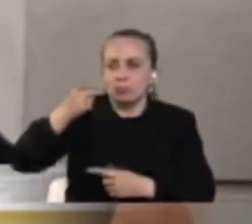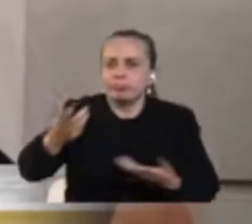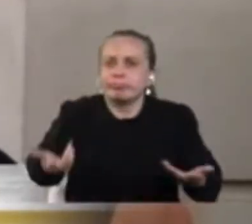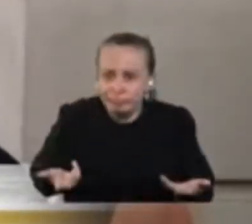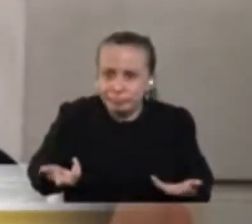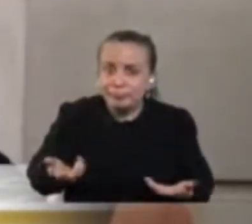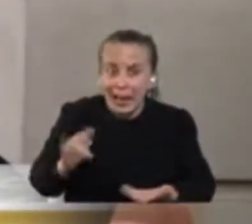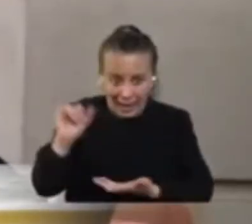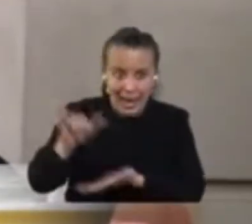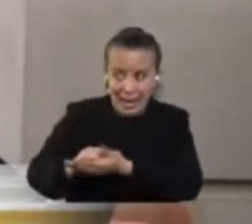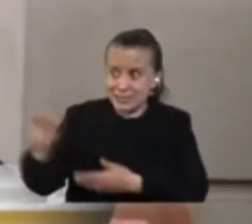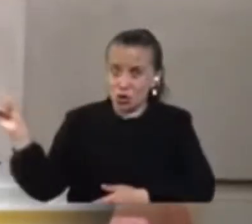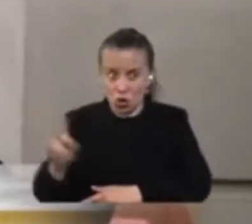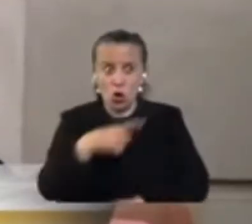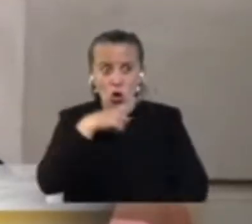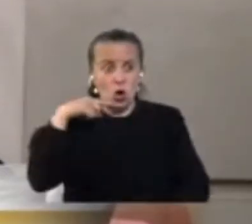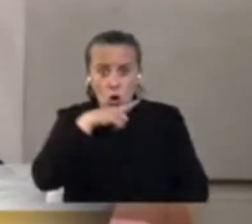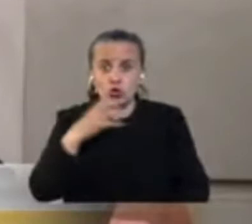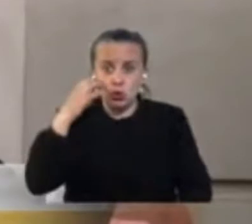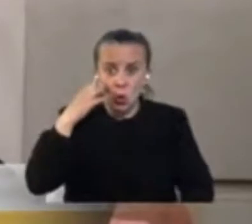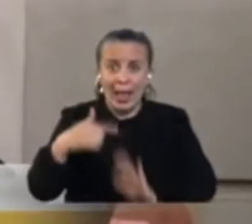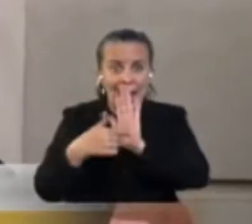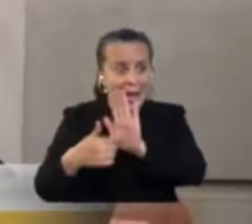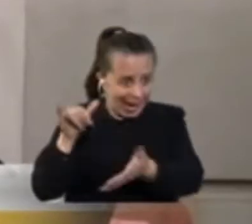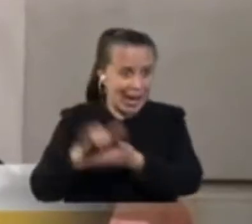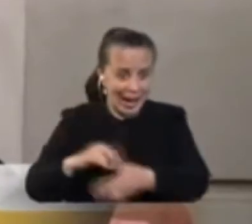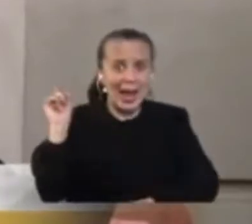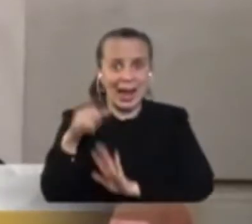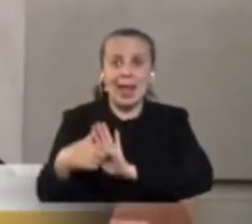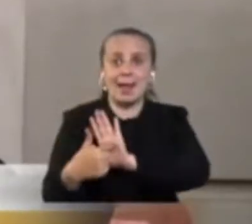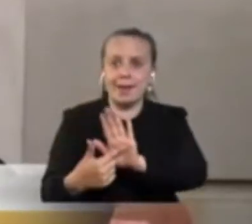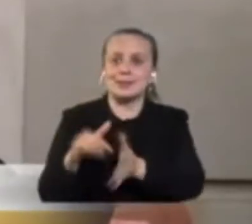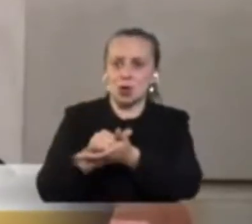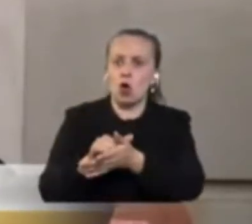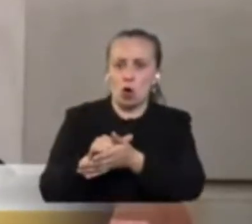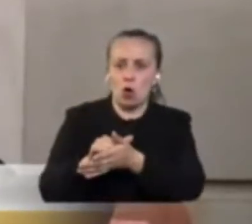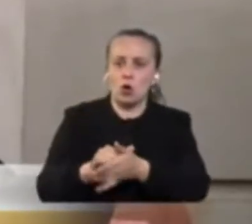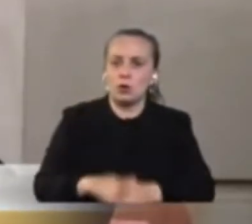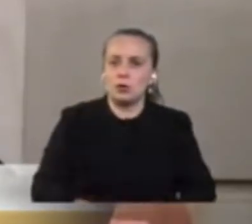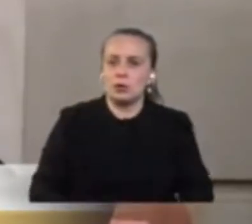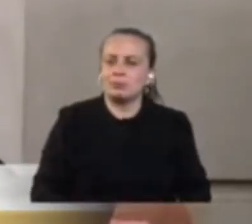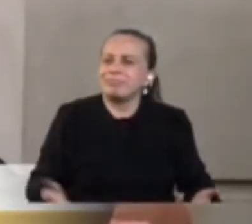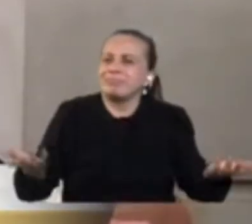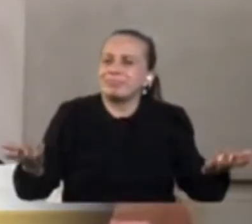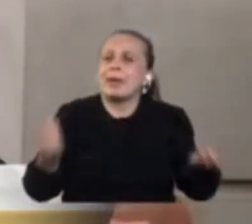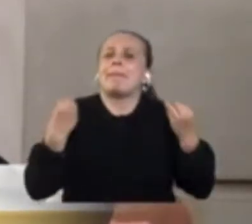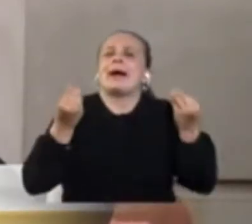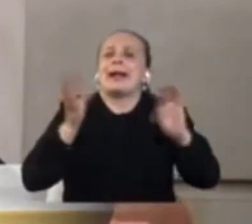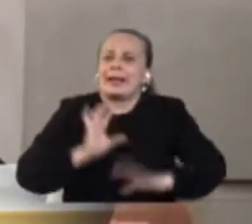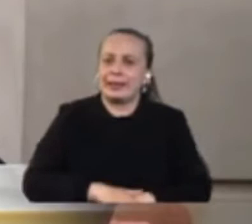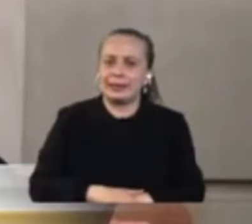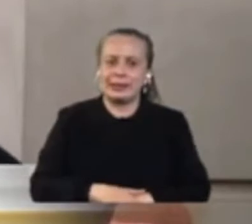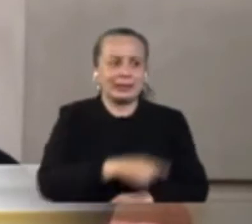el señor Duque y sus bancadas oficiales en este Congreso. ¿Para qué entonces le aumentan los